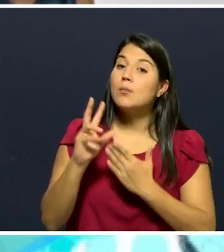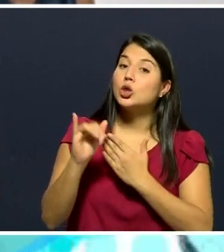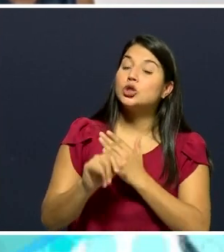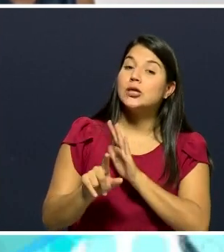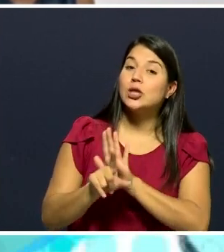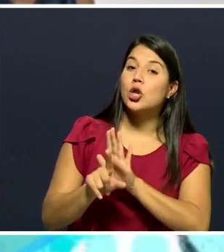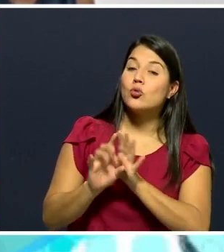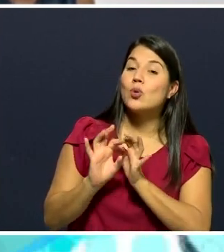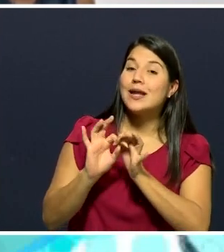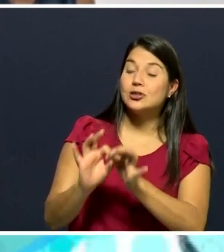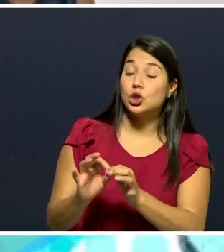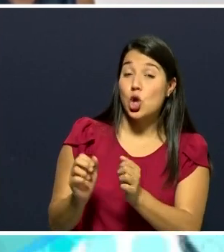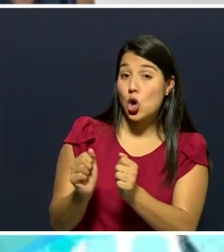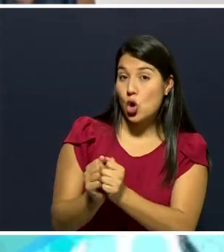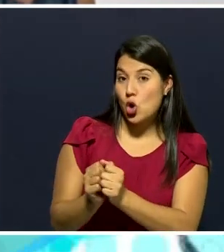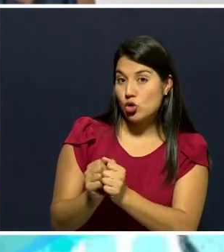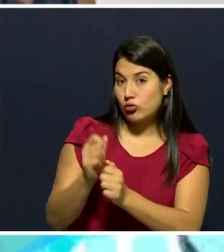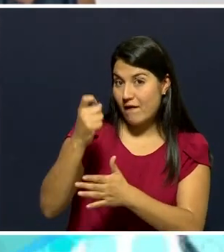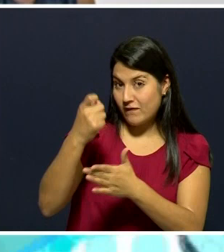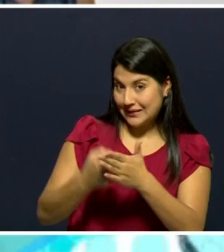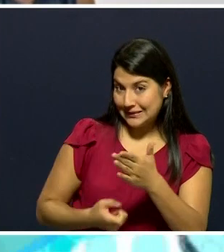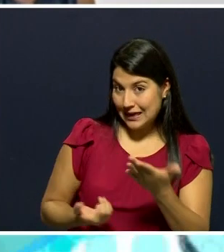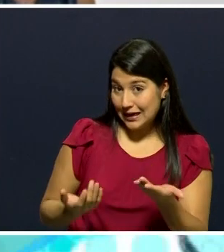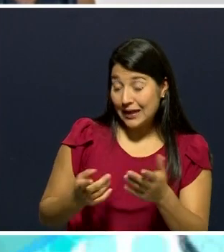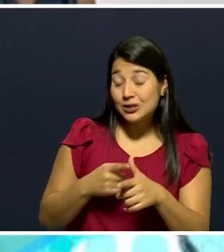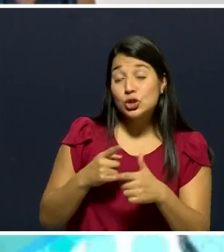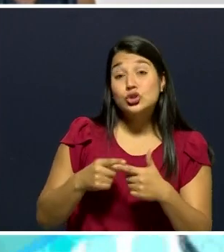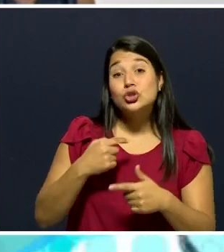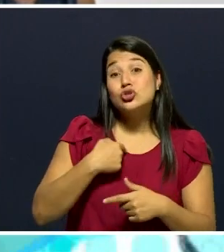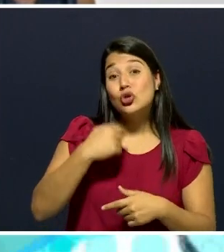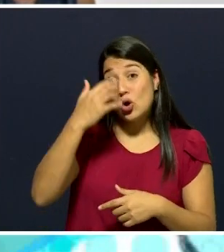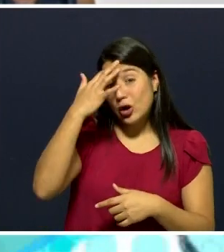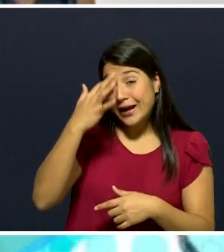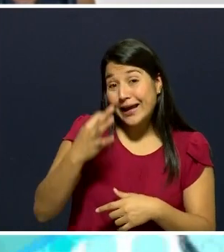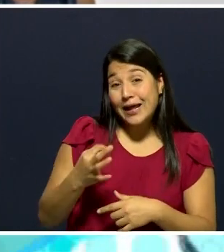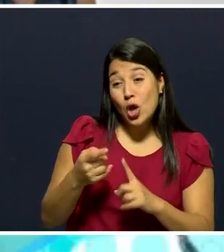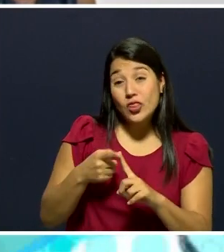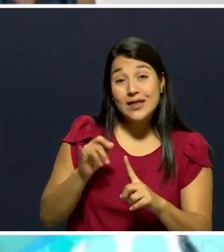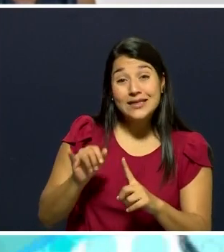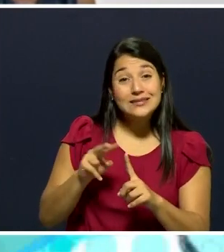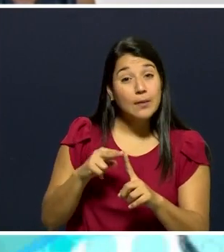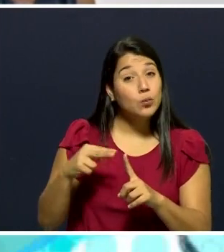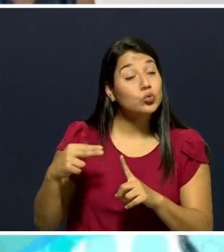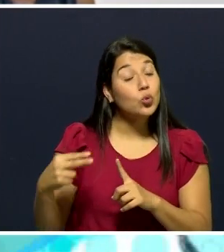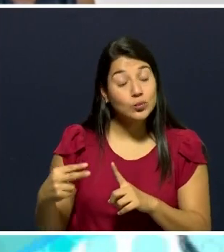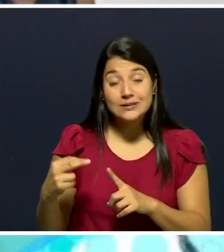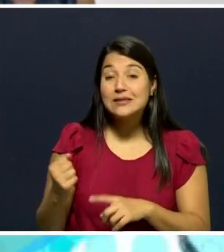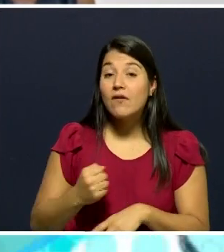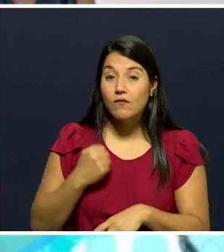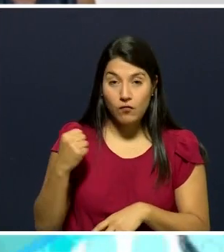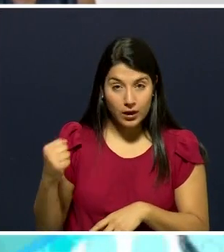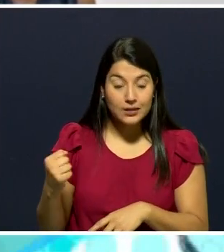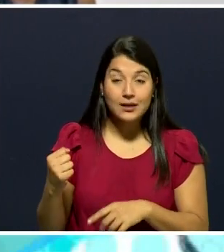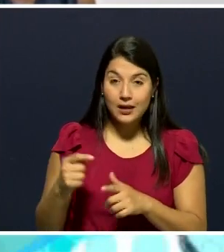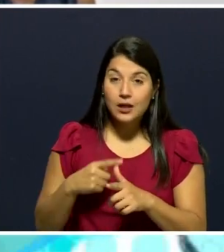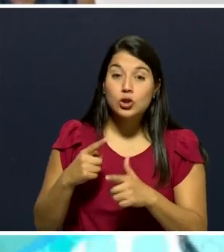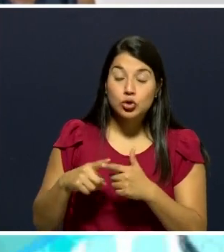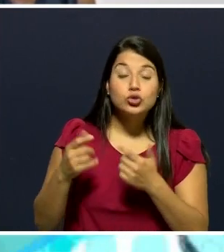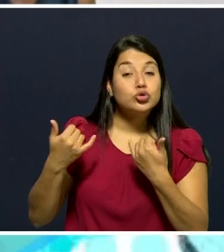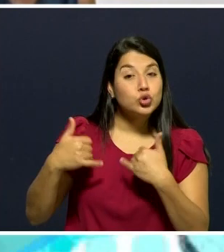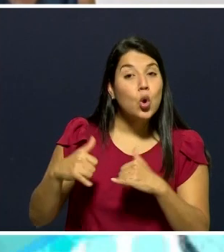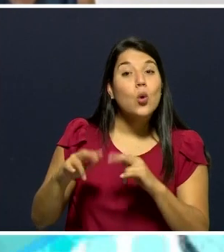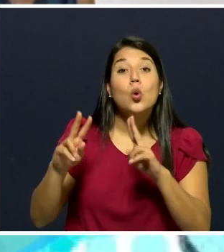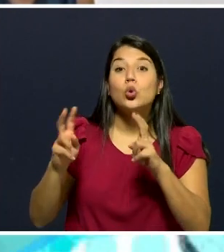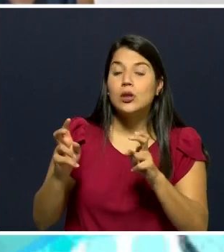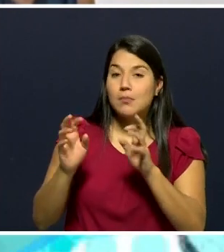tuvieran que ver con la materia fiscal. Entonces creo que el impacto en este sentido es fuerte y por lo tanto sigue siendo un tema, y además es un tema